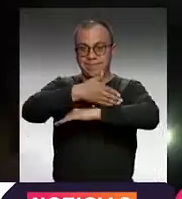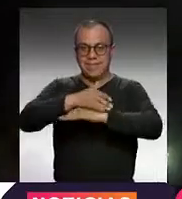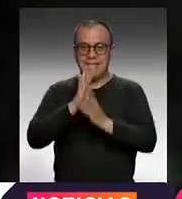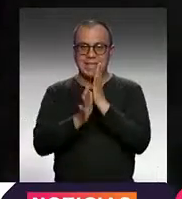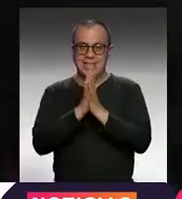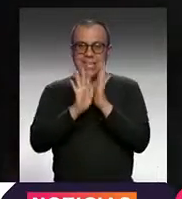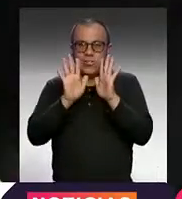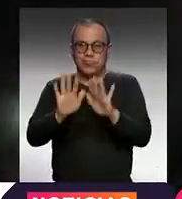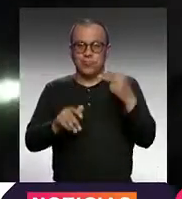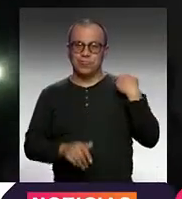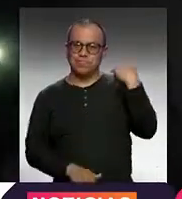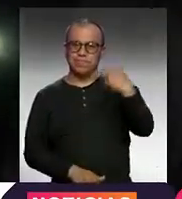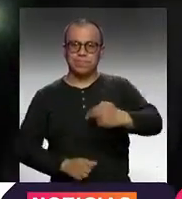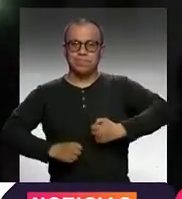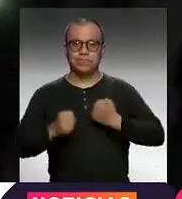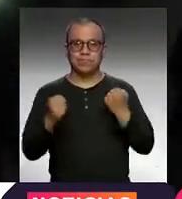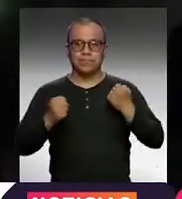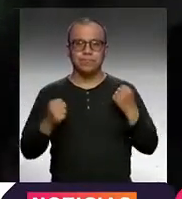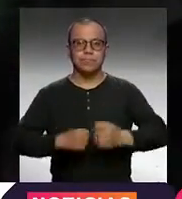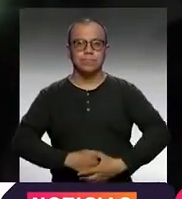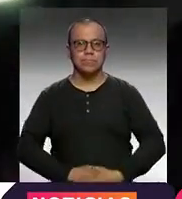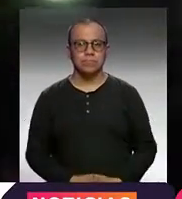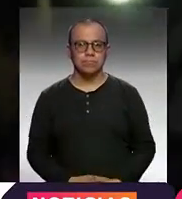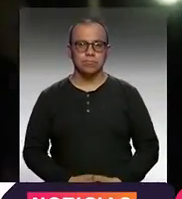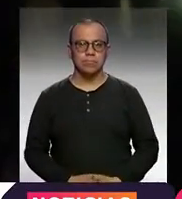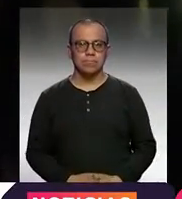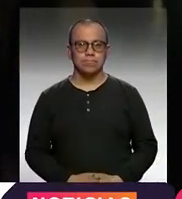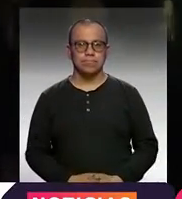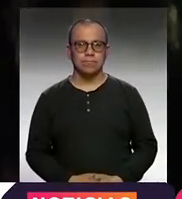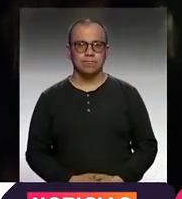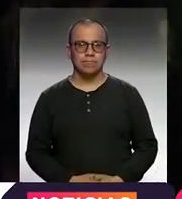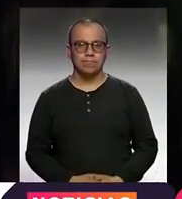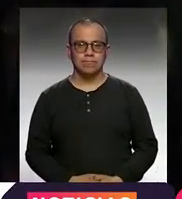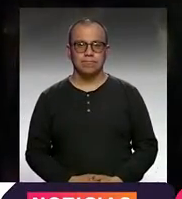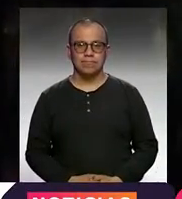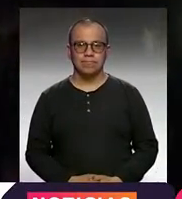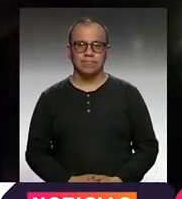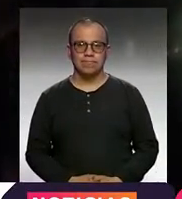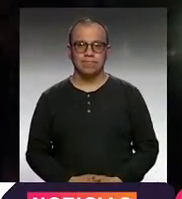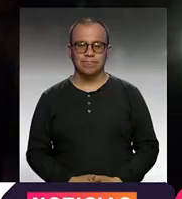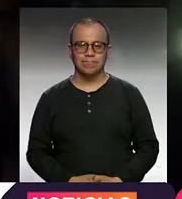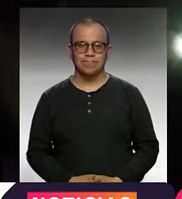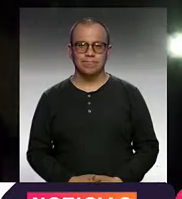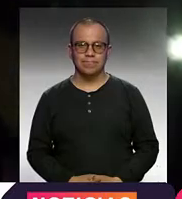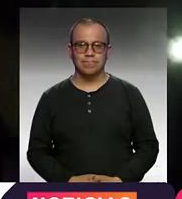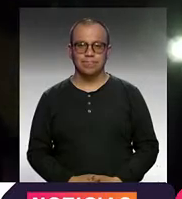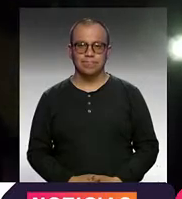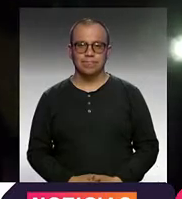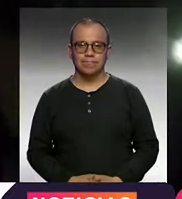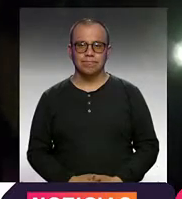Histórico de Bogotá. Tu tapabocas no usar, tu gel tampoco aplicar.